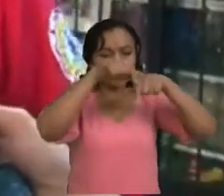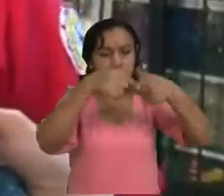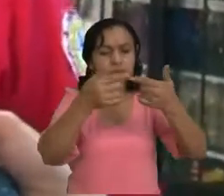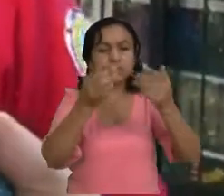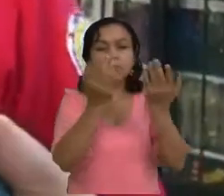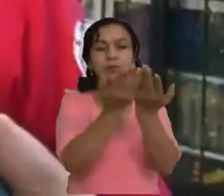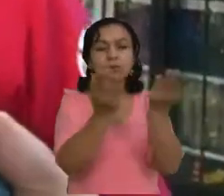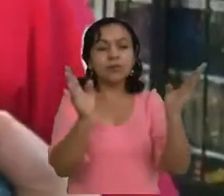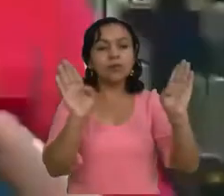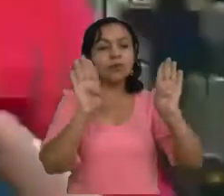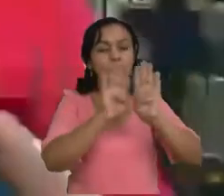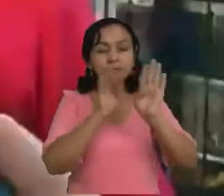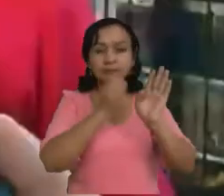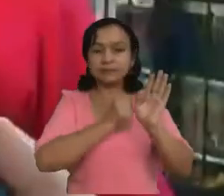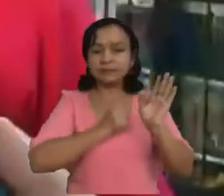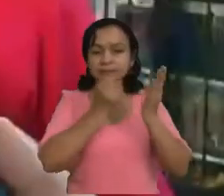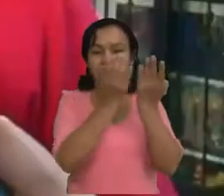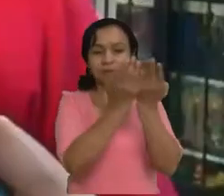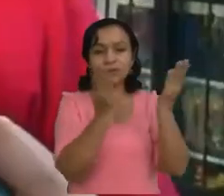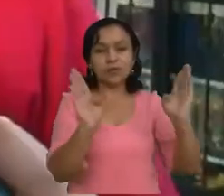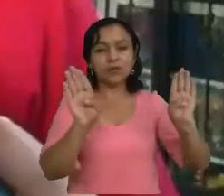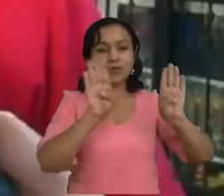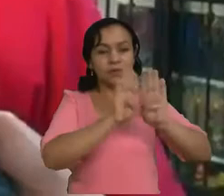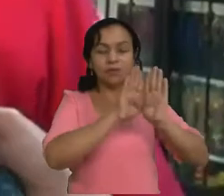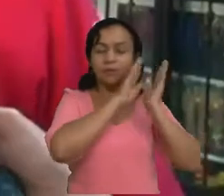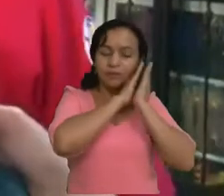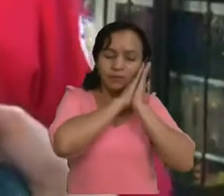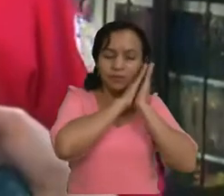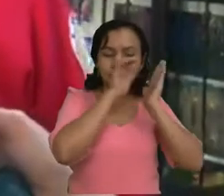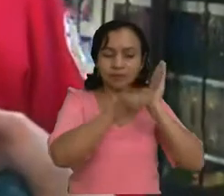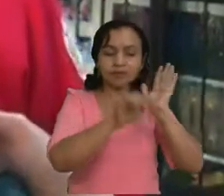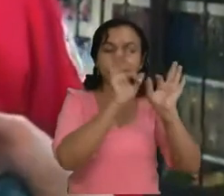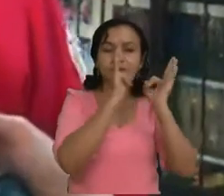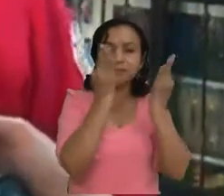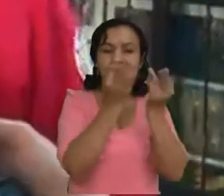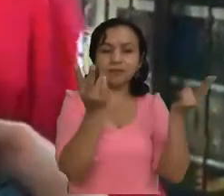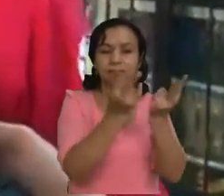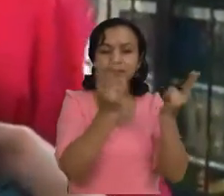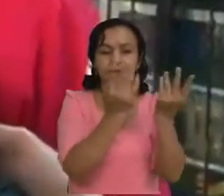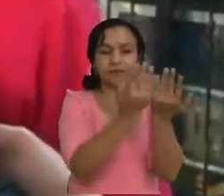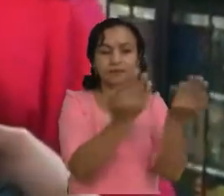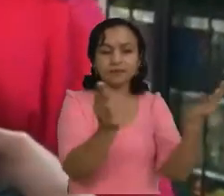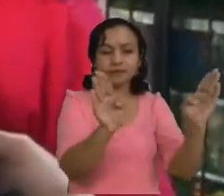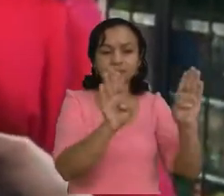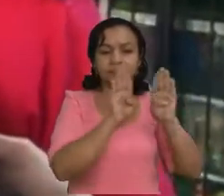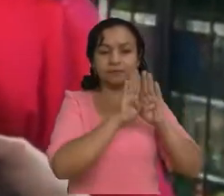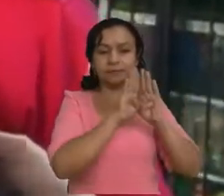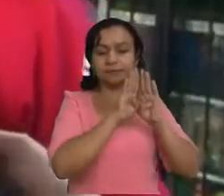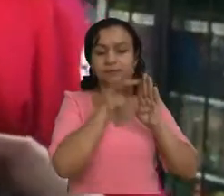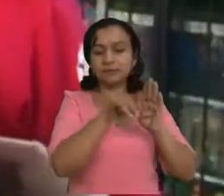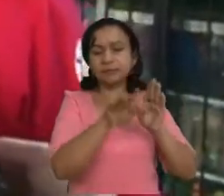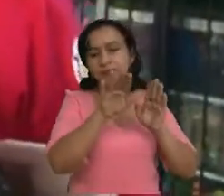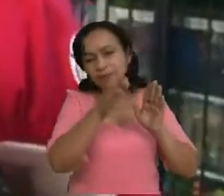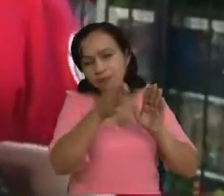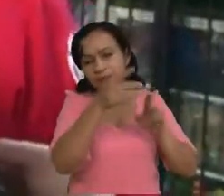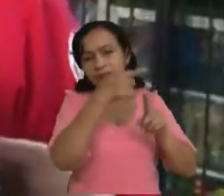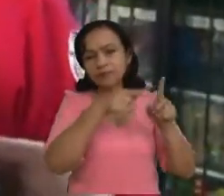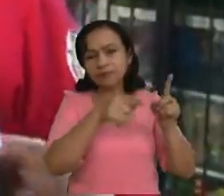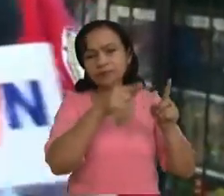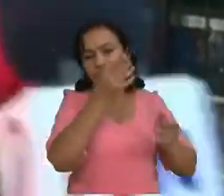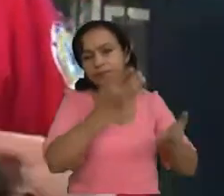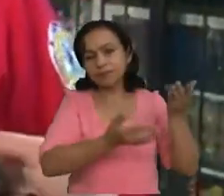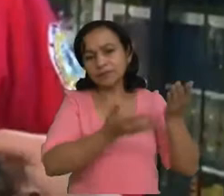cuadrados en el que habitaba una familia y resultó parcialmente también de alguna